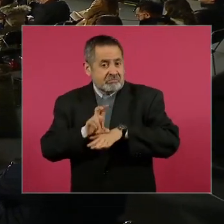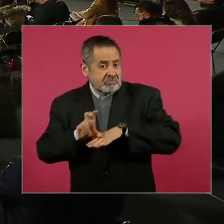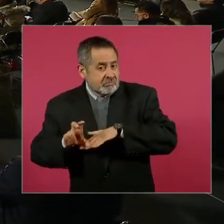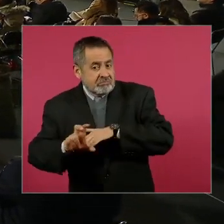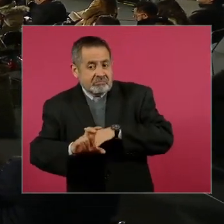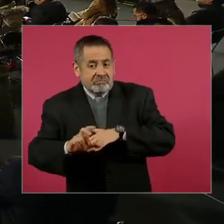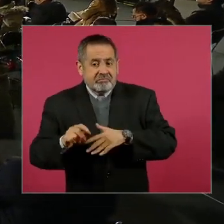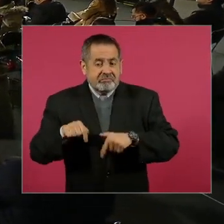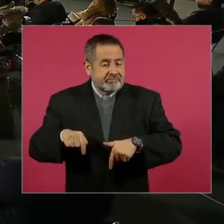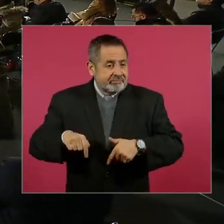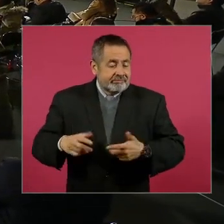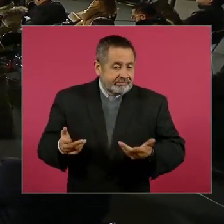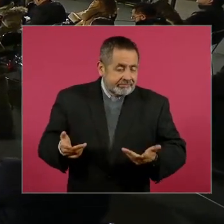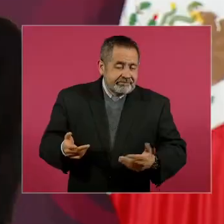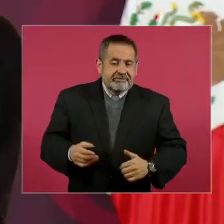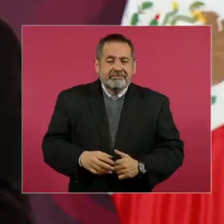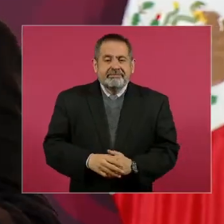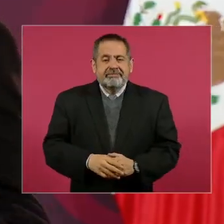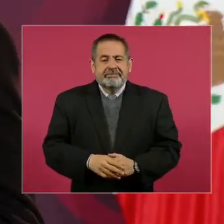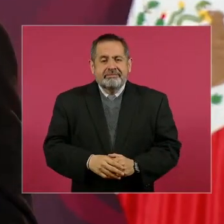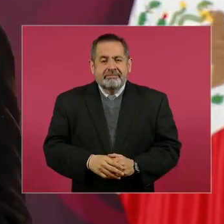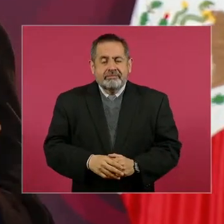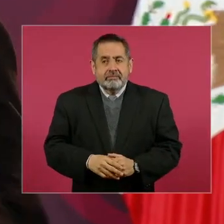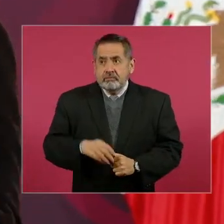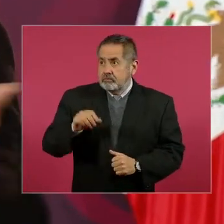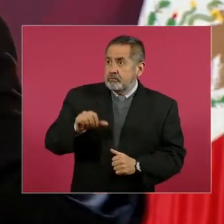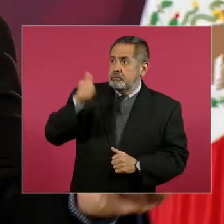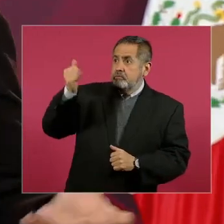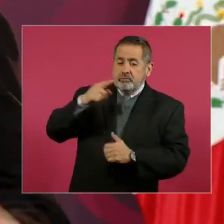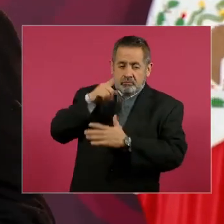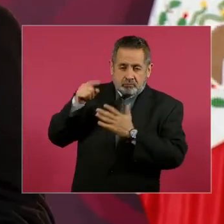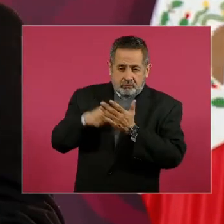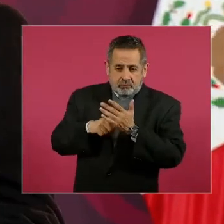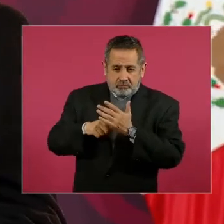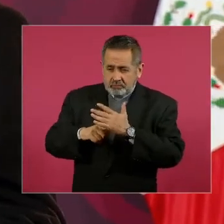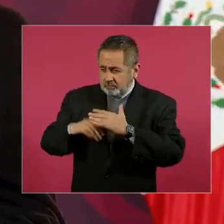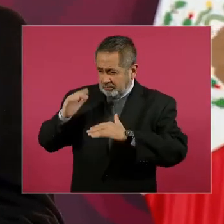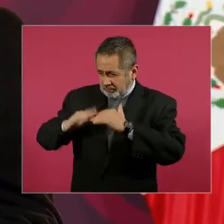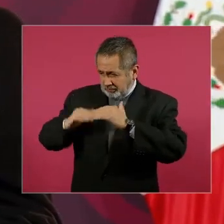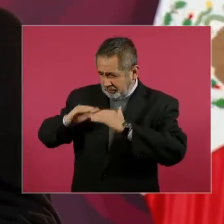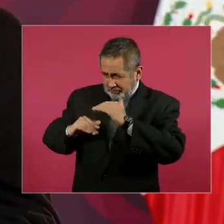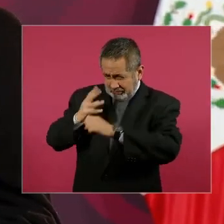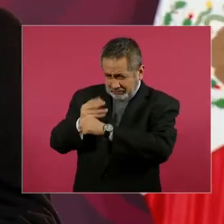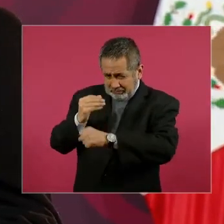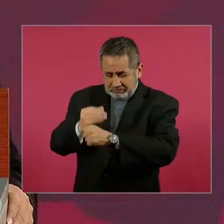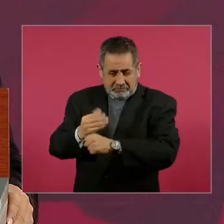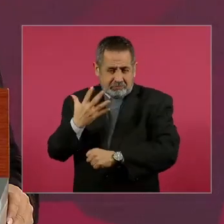se haya construido un tren en 5 años,